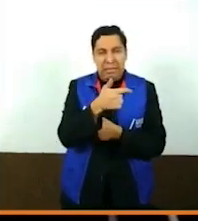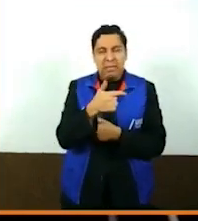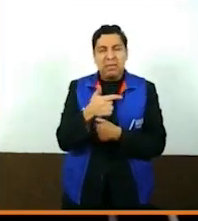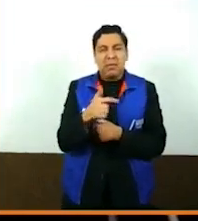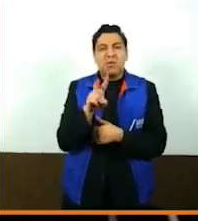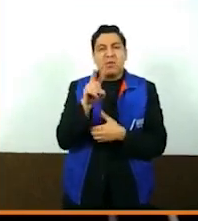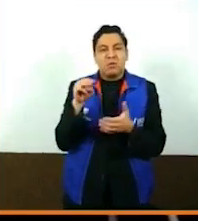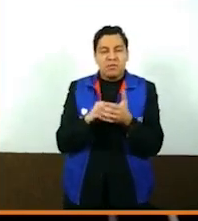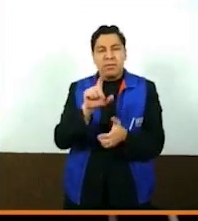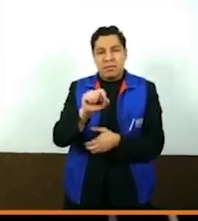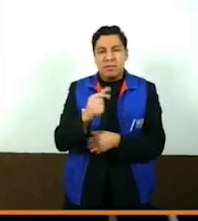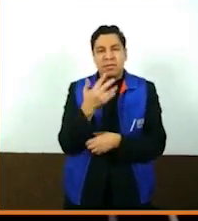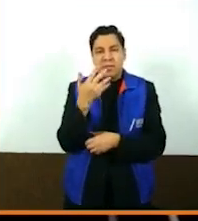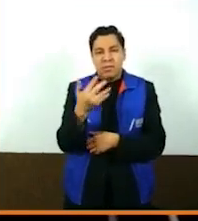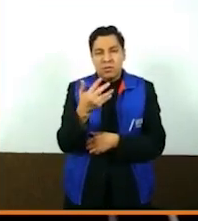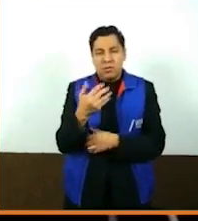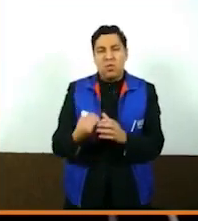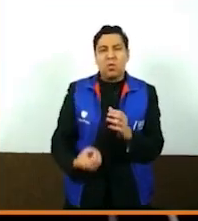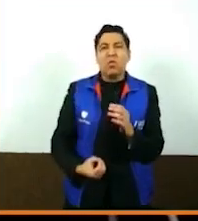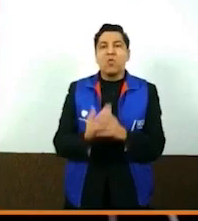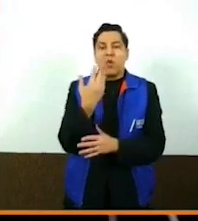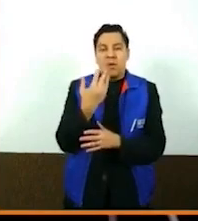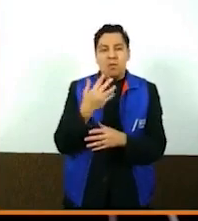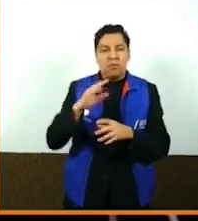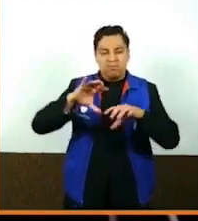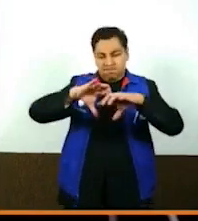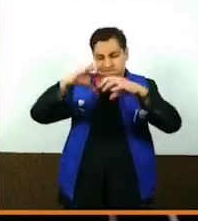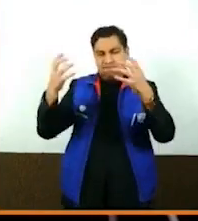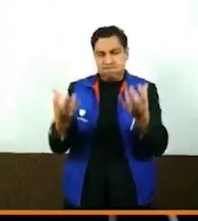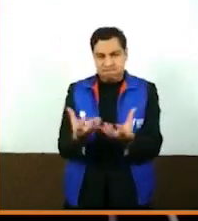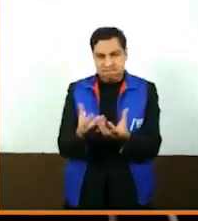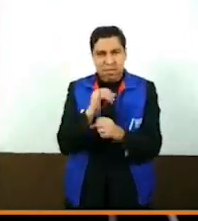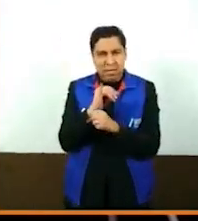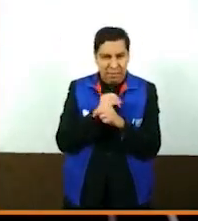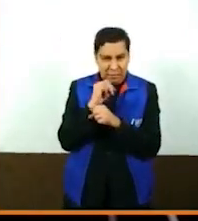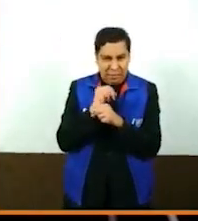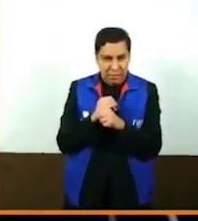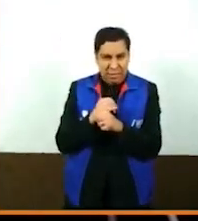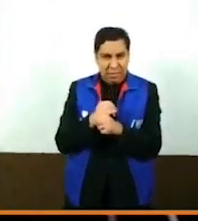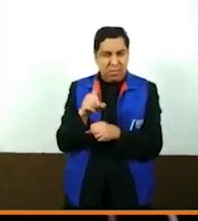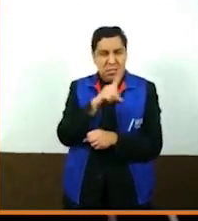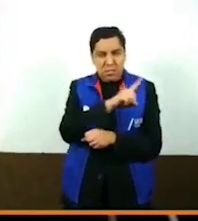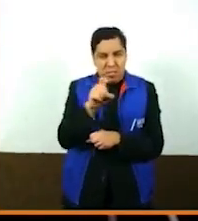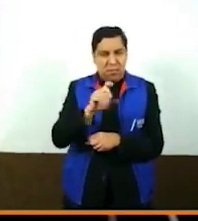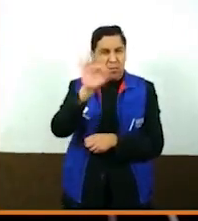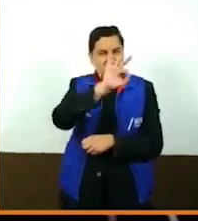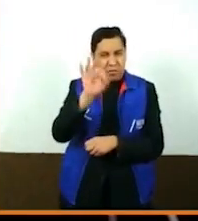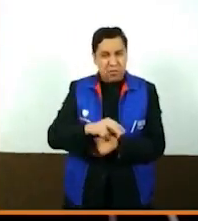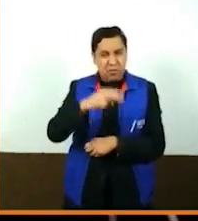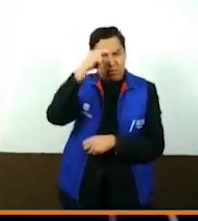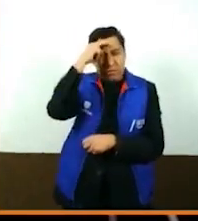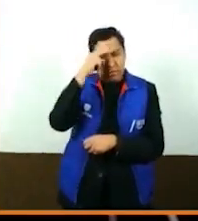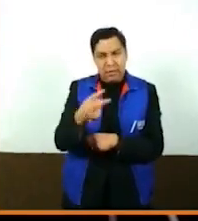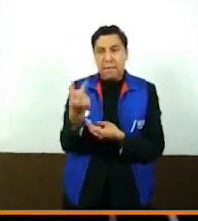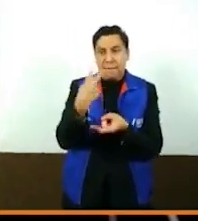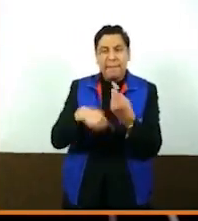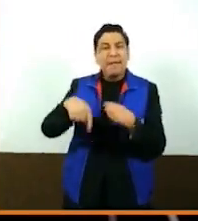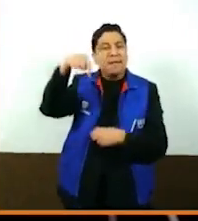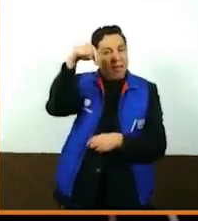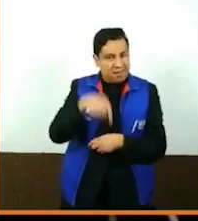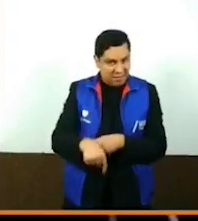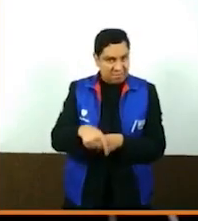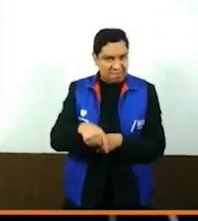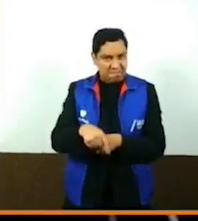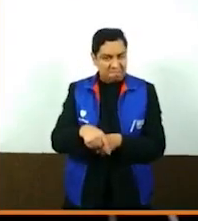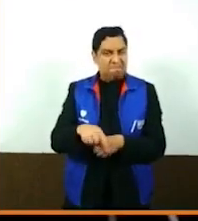el 2025 va a salir en todo el planeta. Investigadores 100% mexicanos, viene de nuestro país y creemos que va